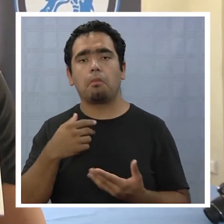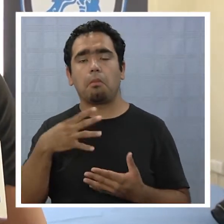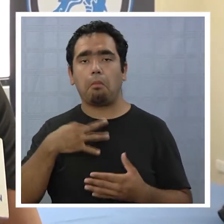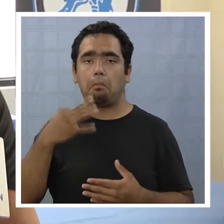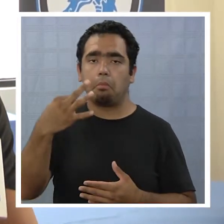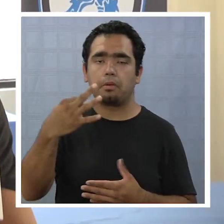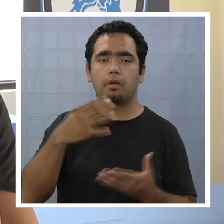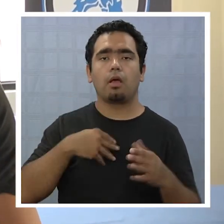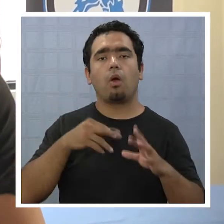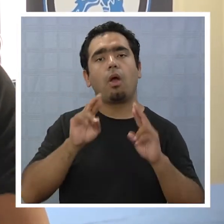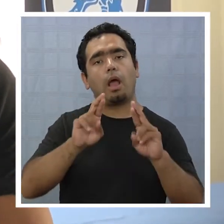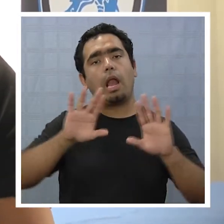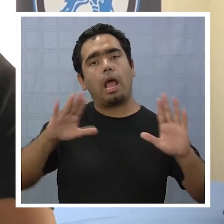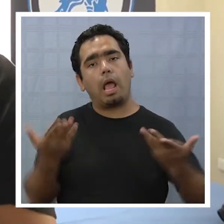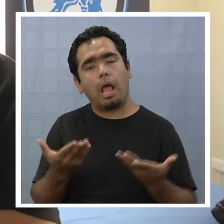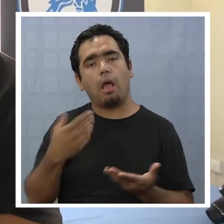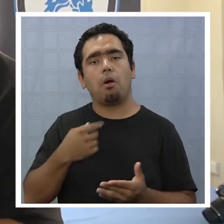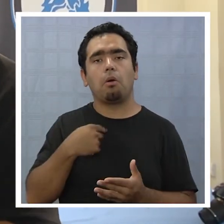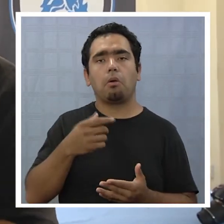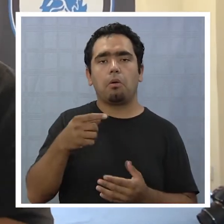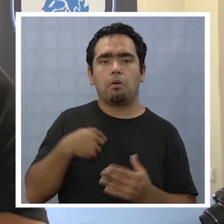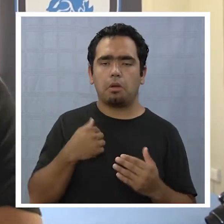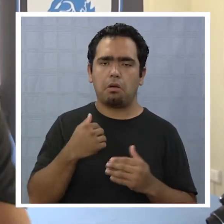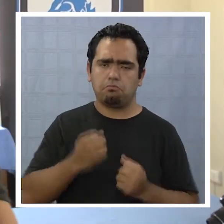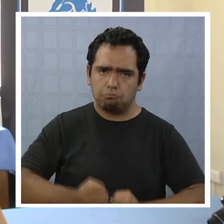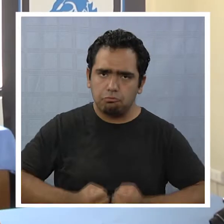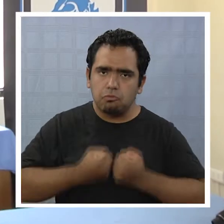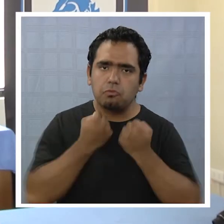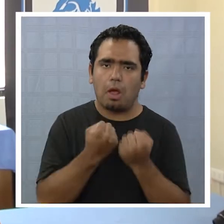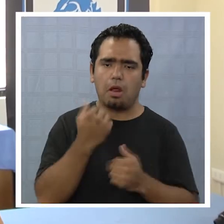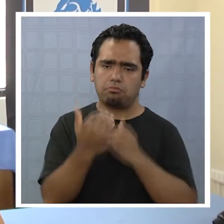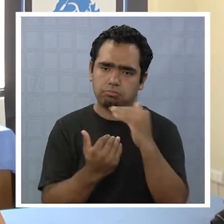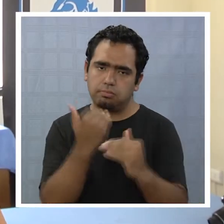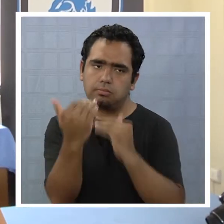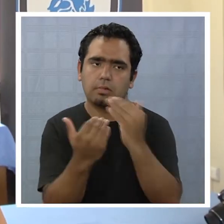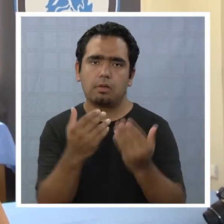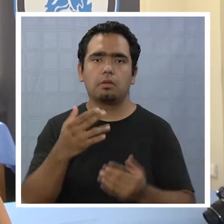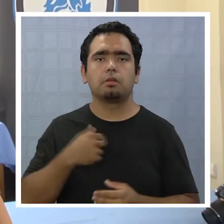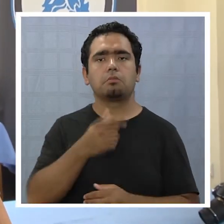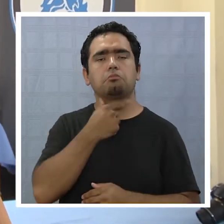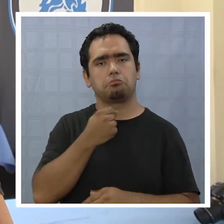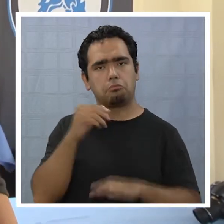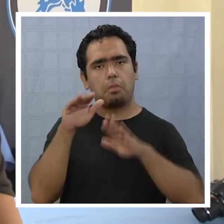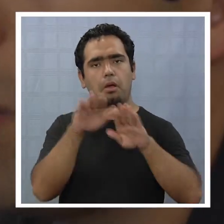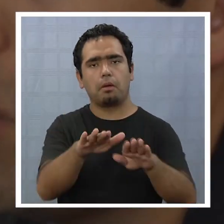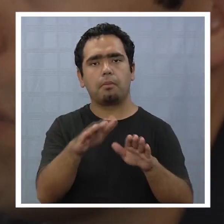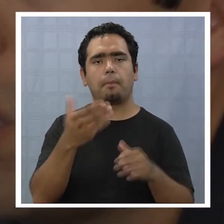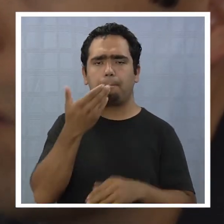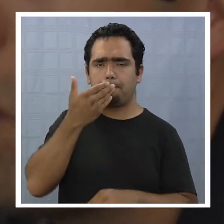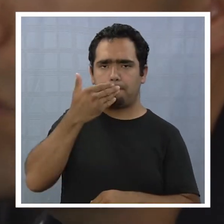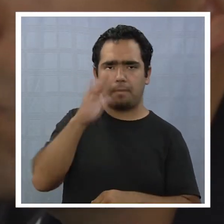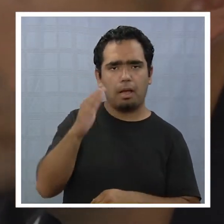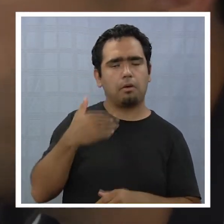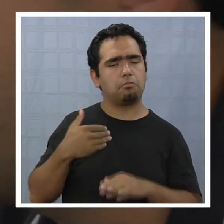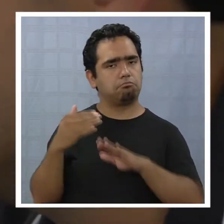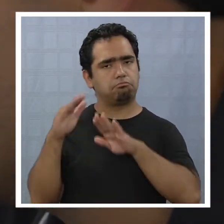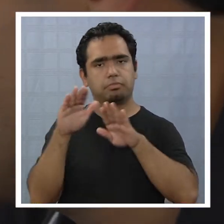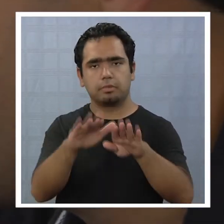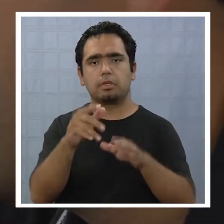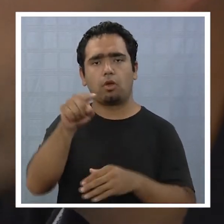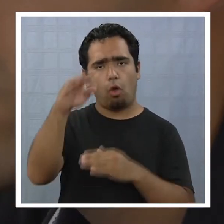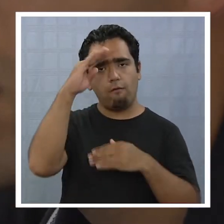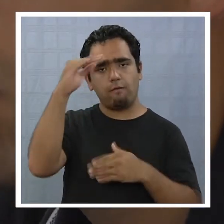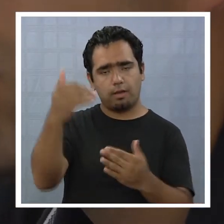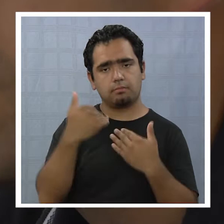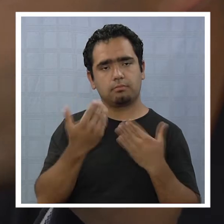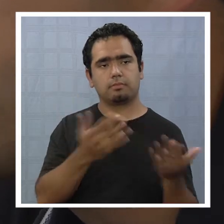la dirigencia también, espero devolverles desde mi humilde lugar y con las ganas y la buena predisposición que tengo, lo mejor de mí para